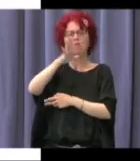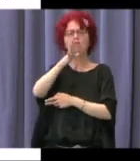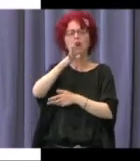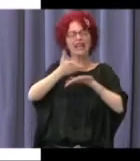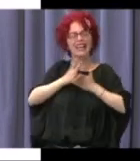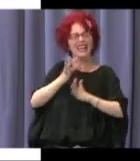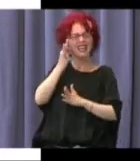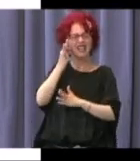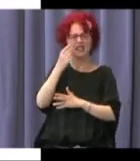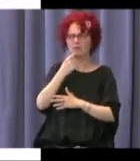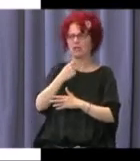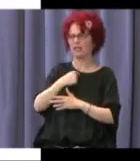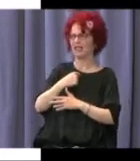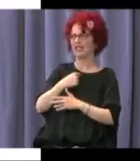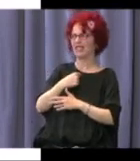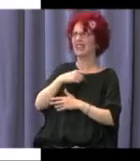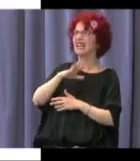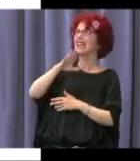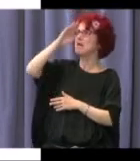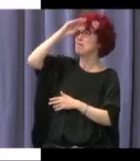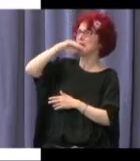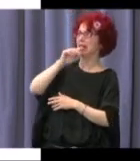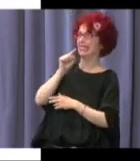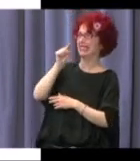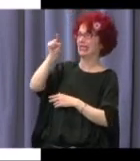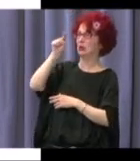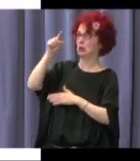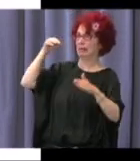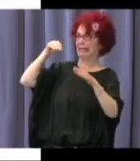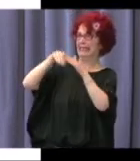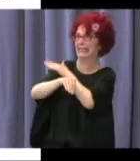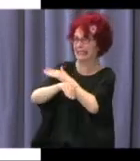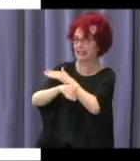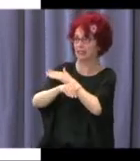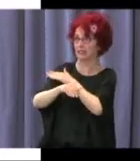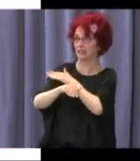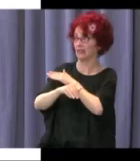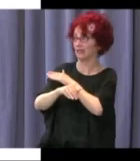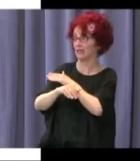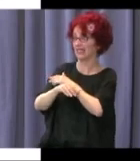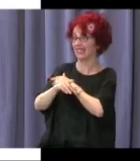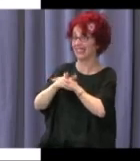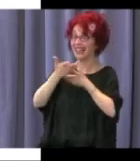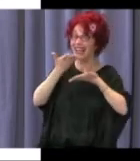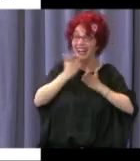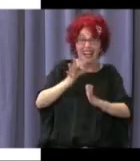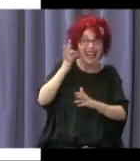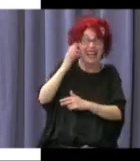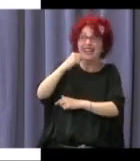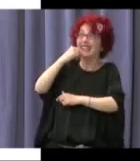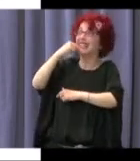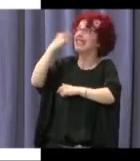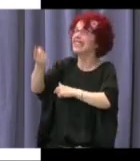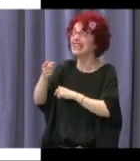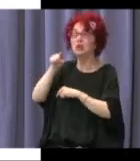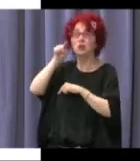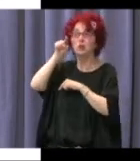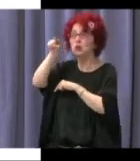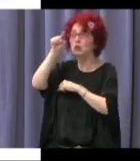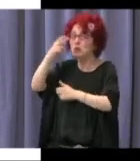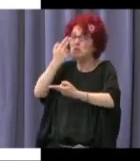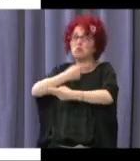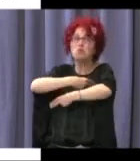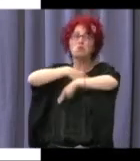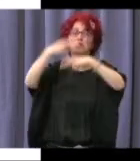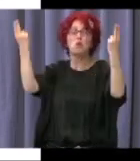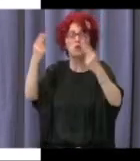dijo, papá ha metido la pata. O sea, este hombre, fíjate tú, la hija le tuvo que decir, ¿cómo puedes tú decir públicamente que a